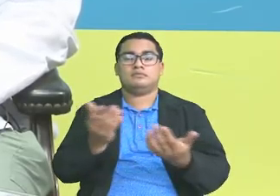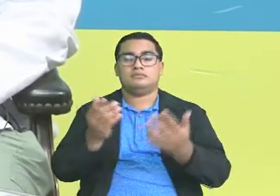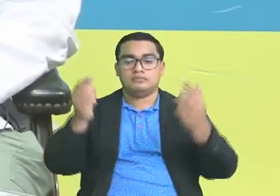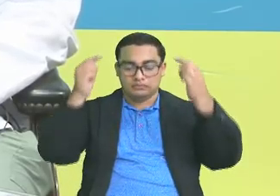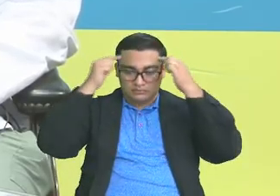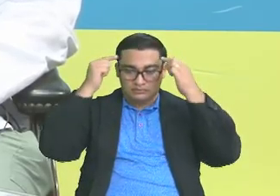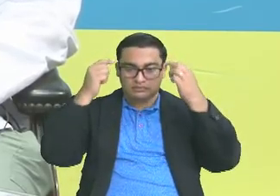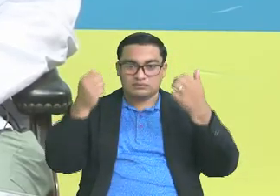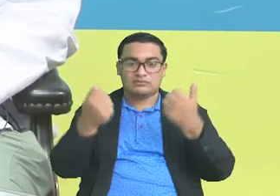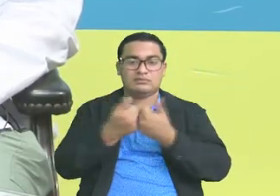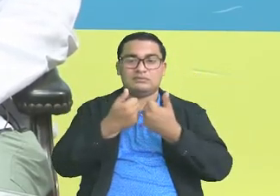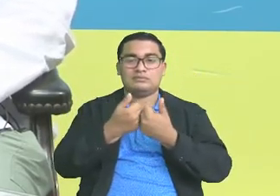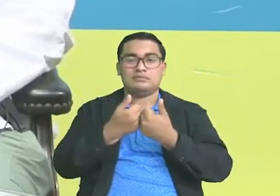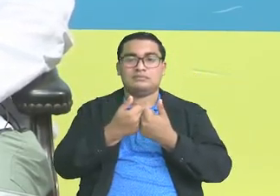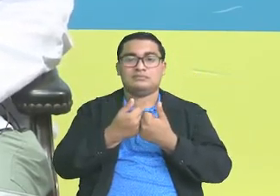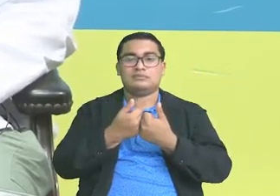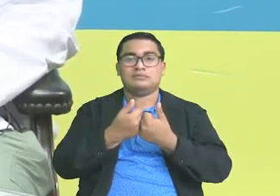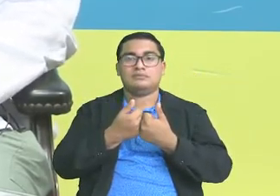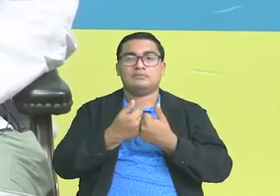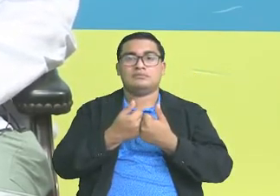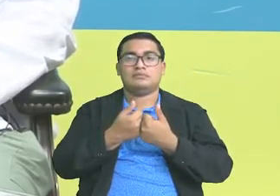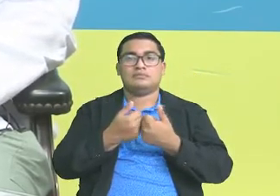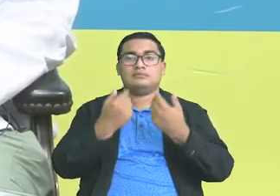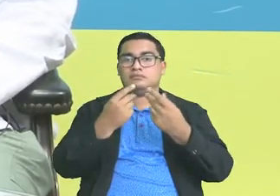cerebral? ¿Qué es peor? Pues es peor